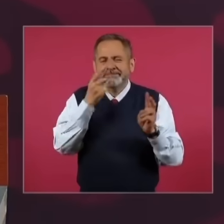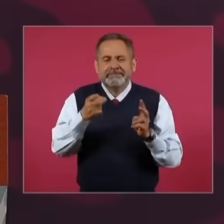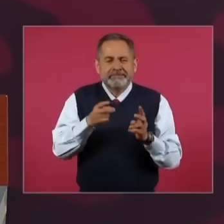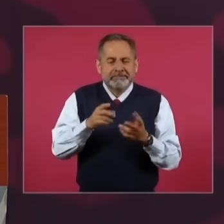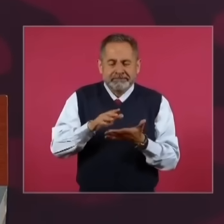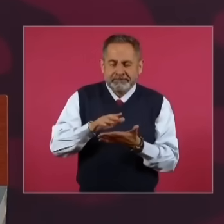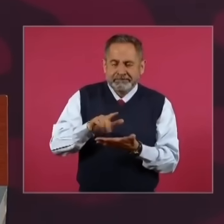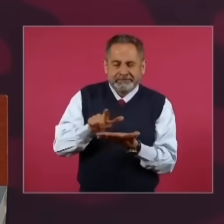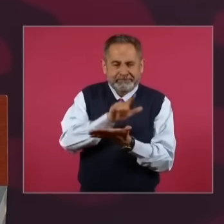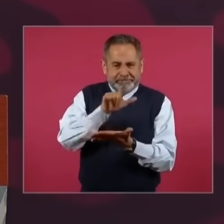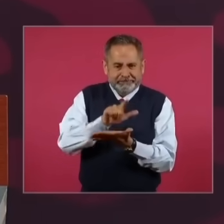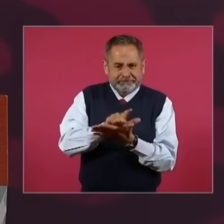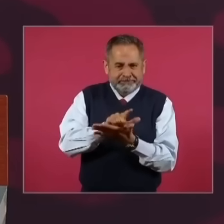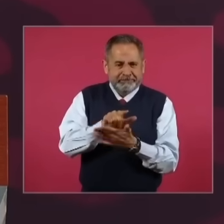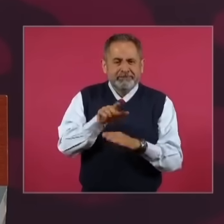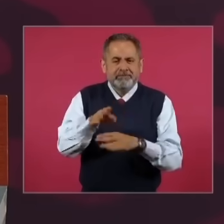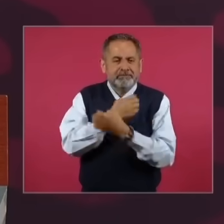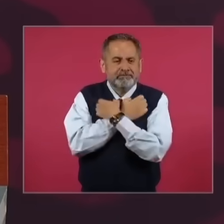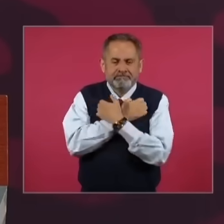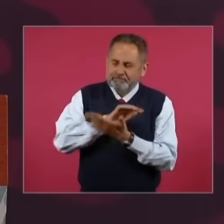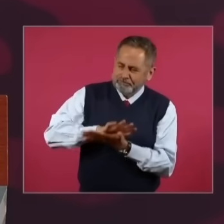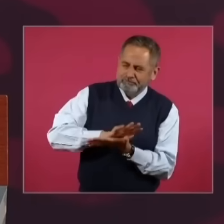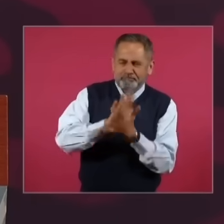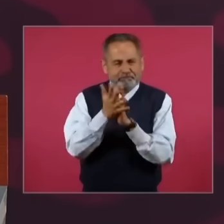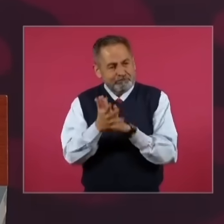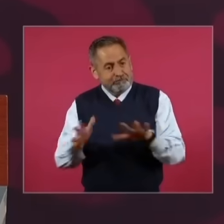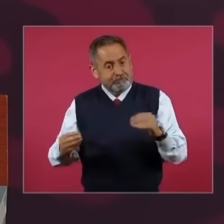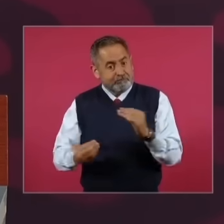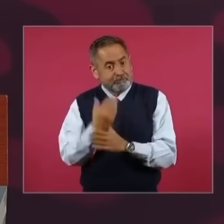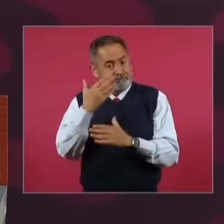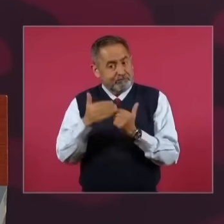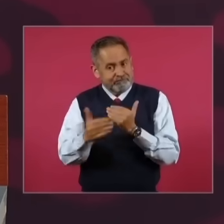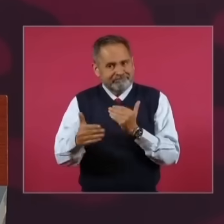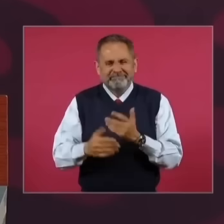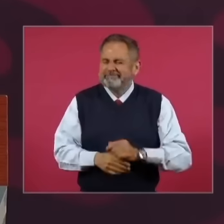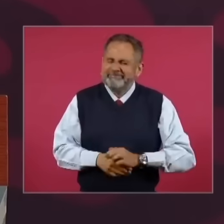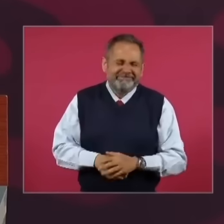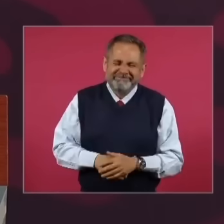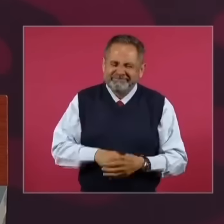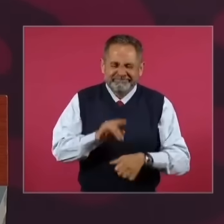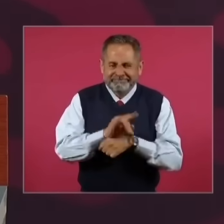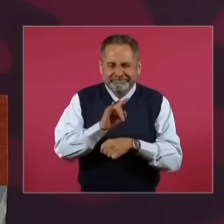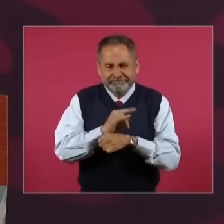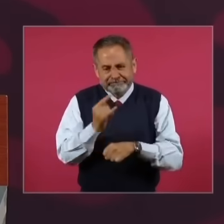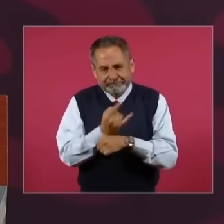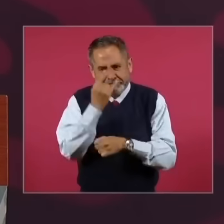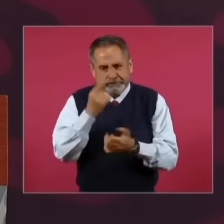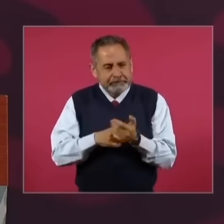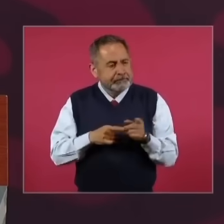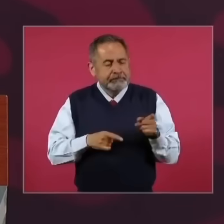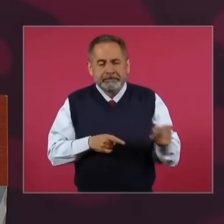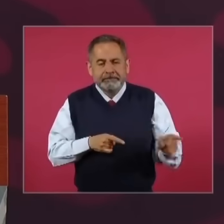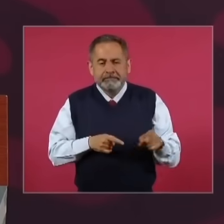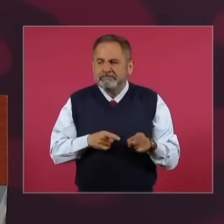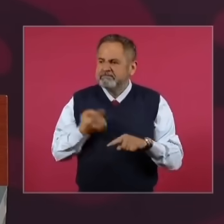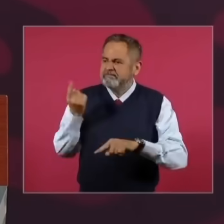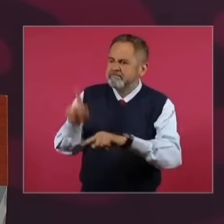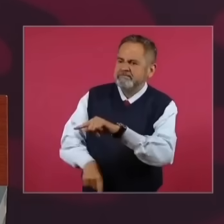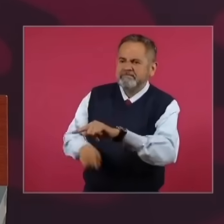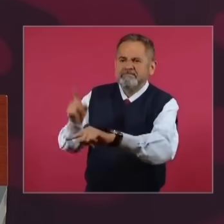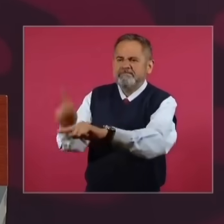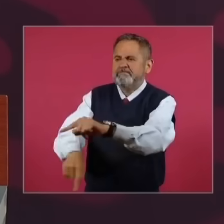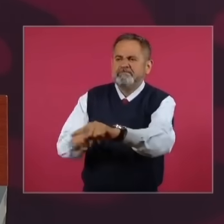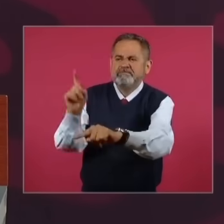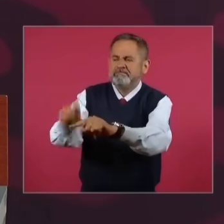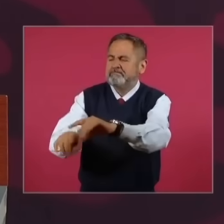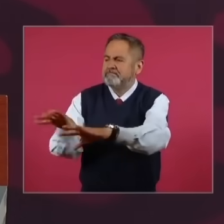las inversiones, el nearshoring, los indicadores económicos, la inseguridad, el problema de la salud, todo donde